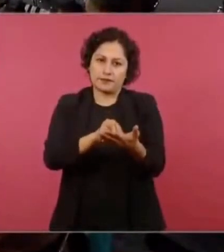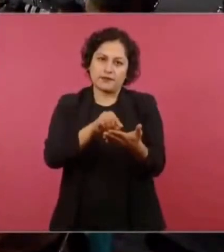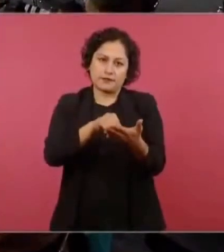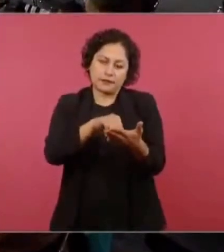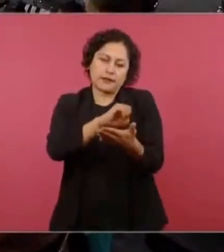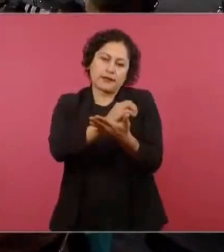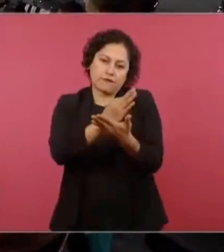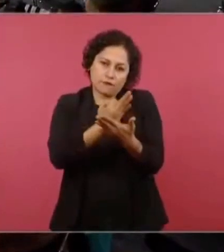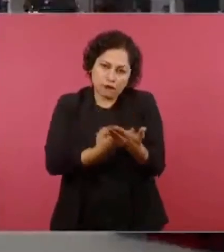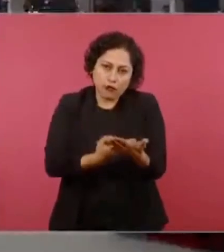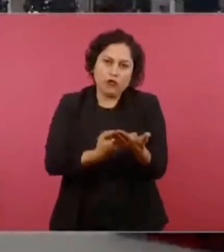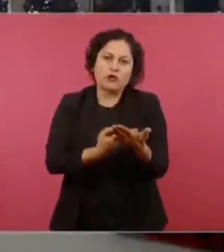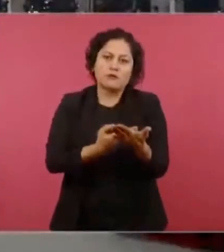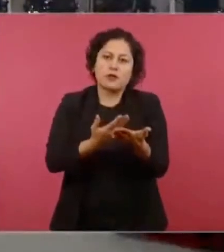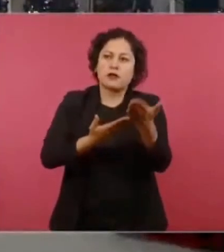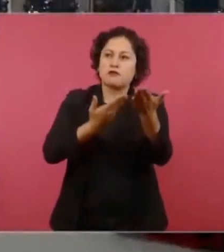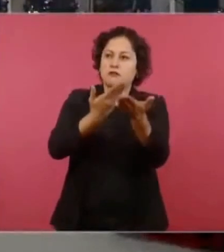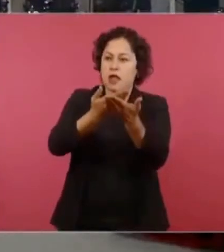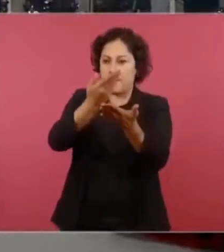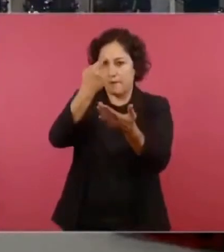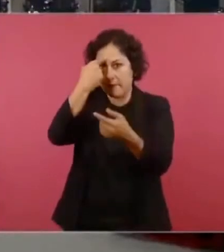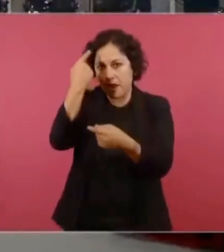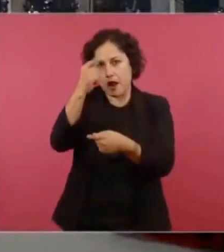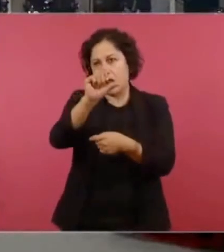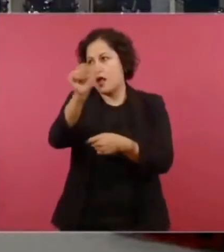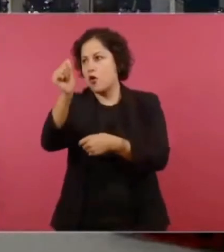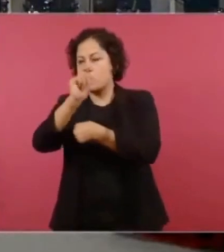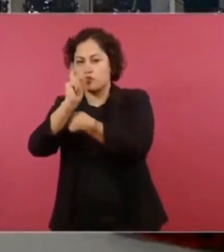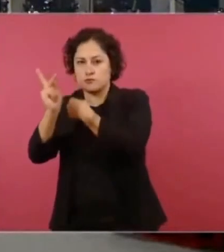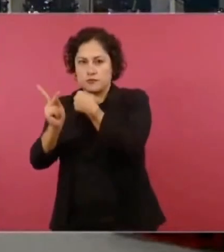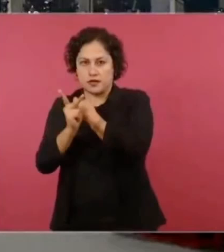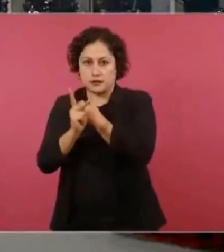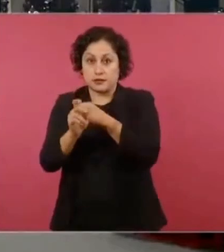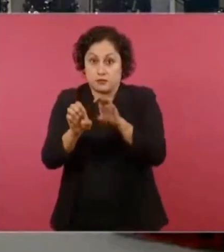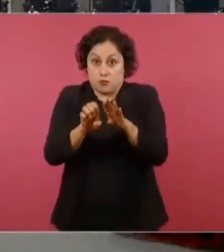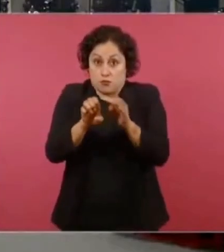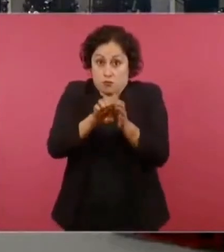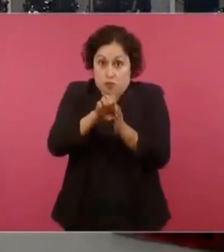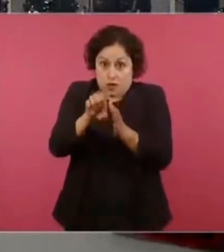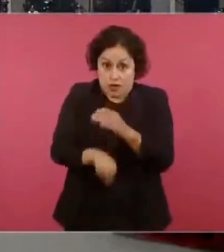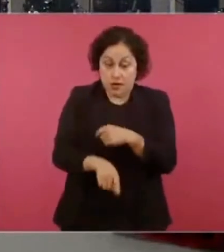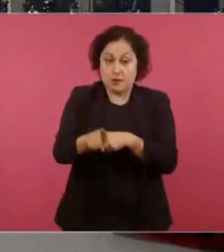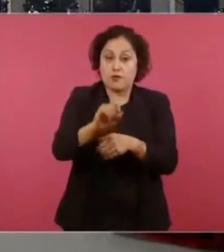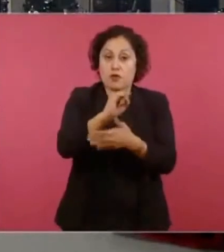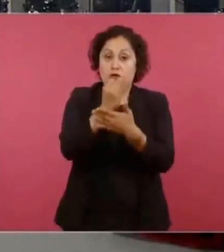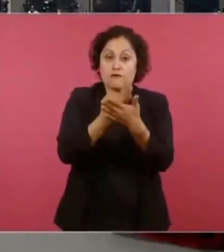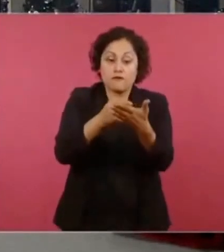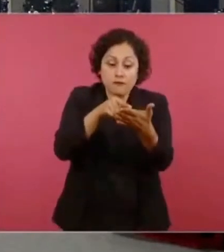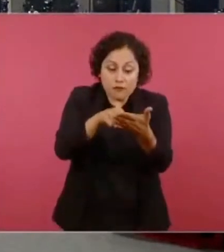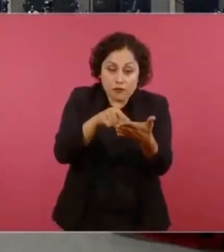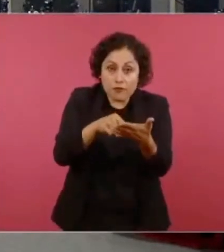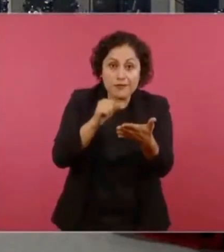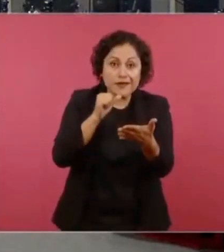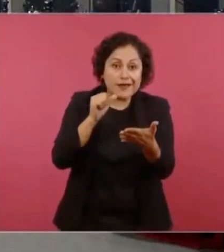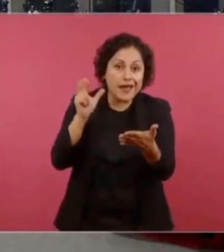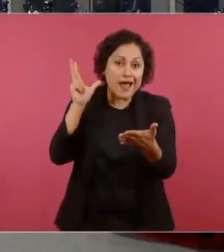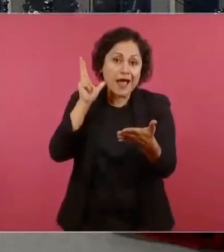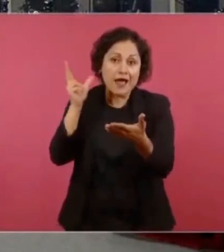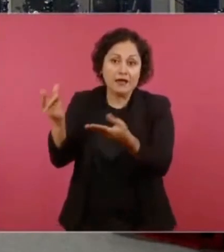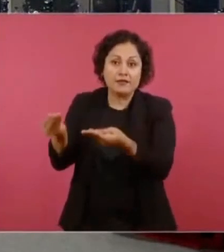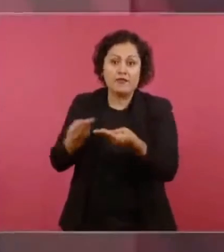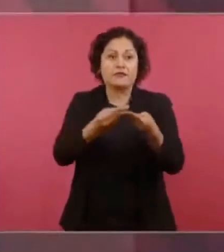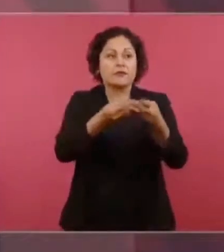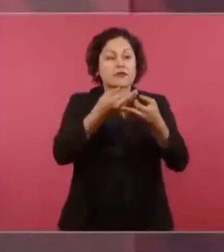como el que dieron a conocer antier, y se meten en los